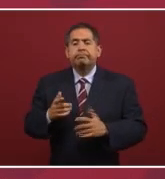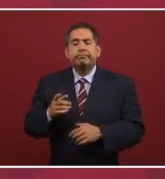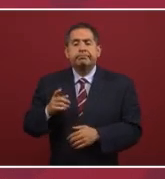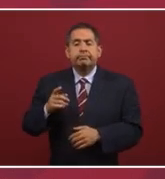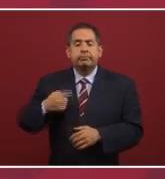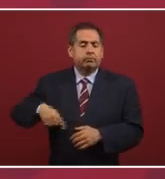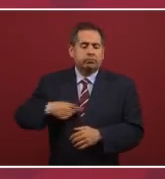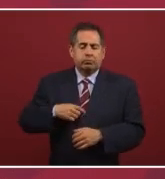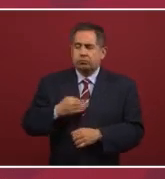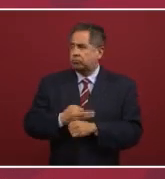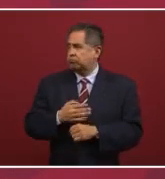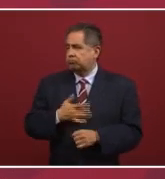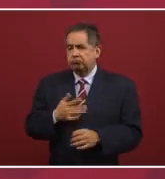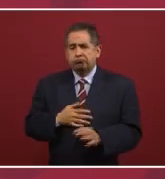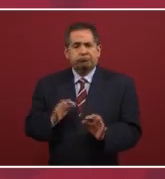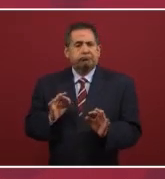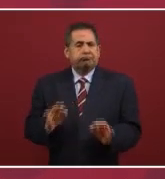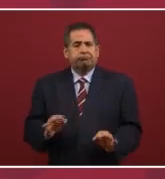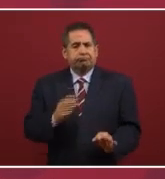estamos bien.